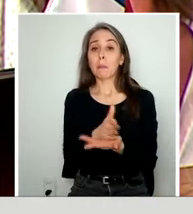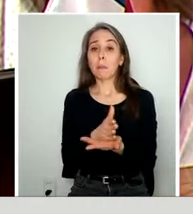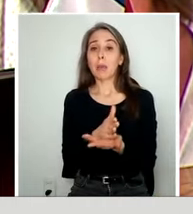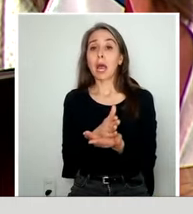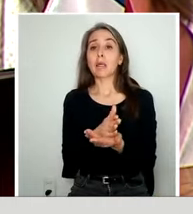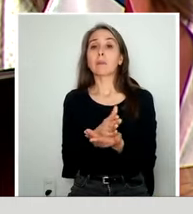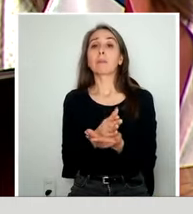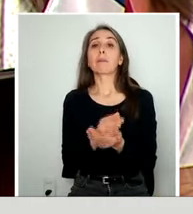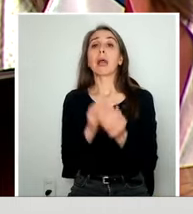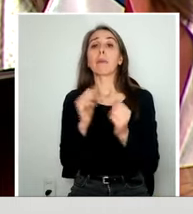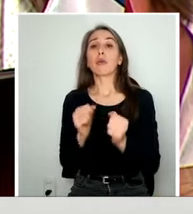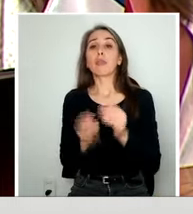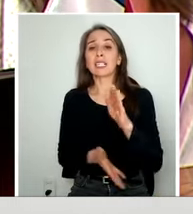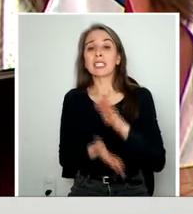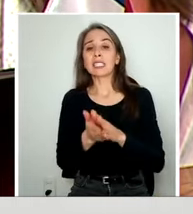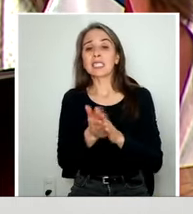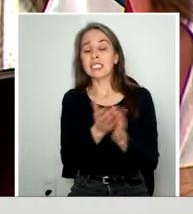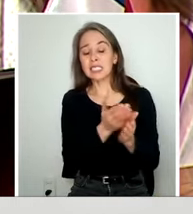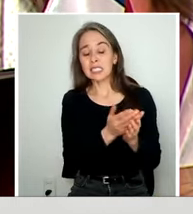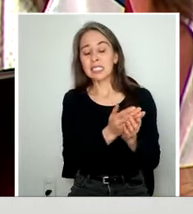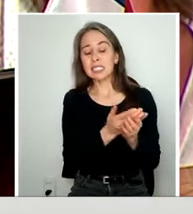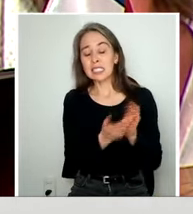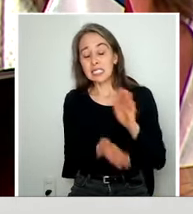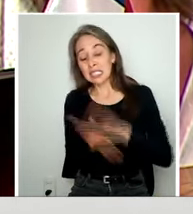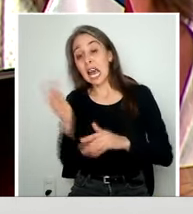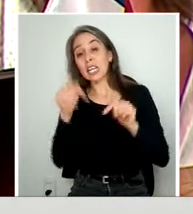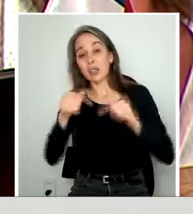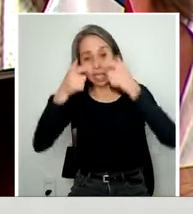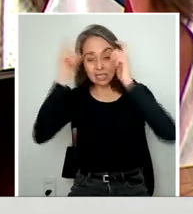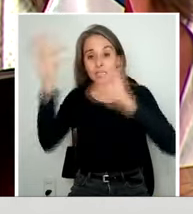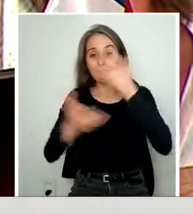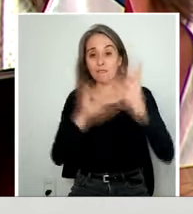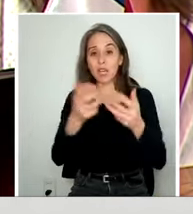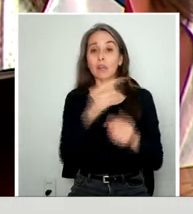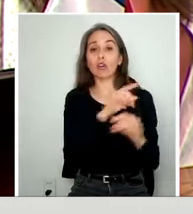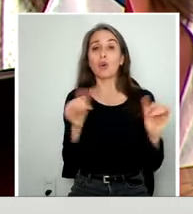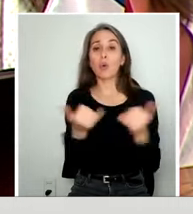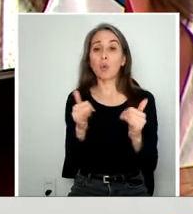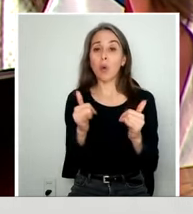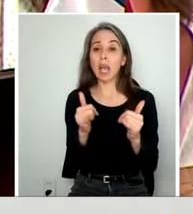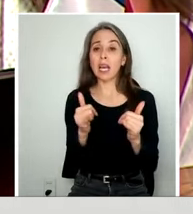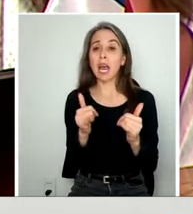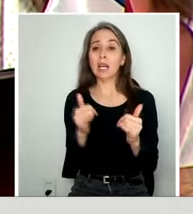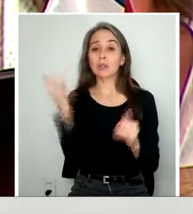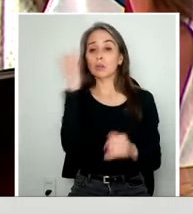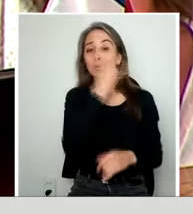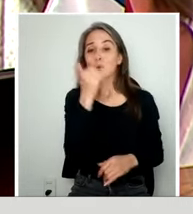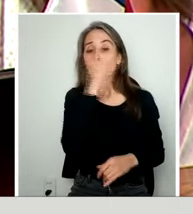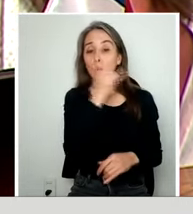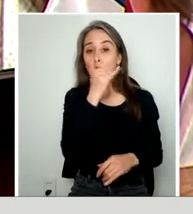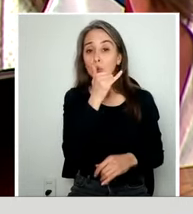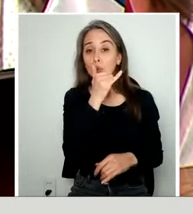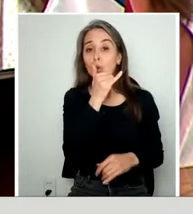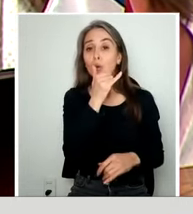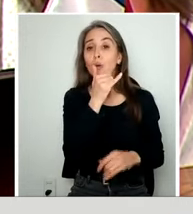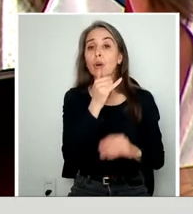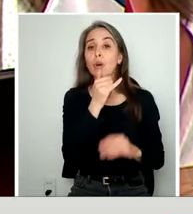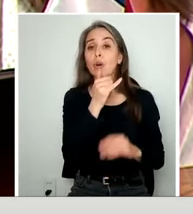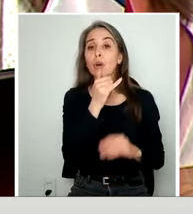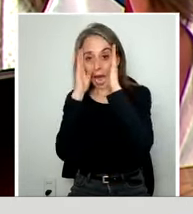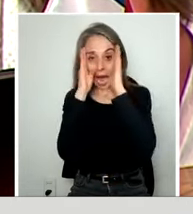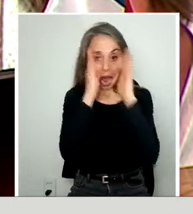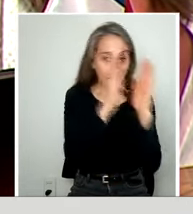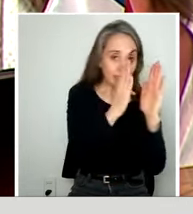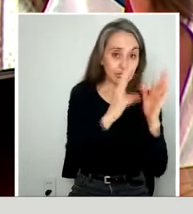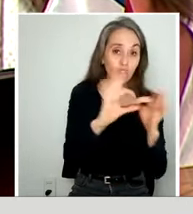al contrario lo que hacen es jugar un jugar muy sucio desviando la atención de la grave situación